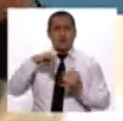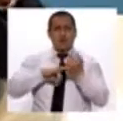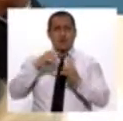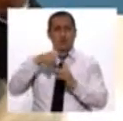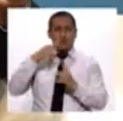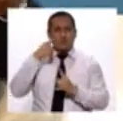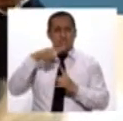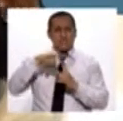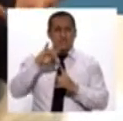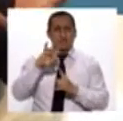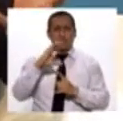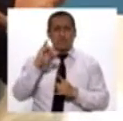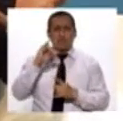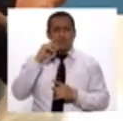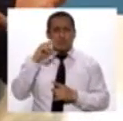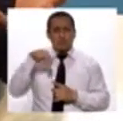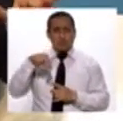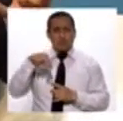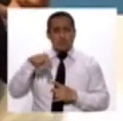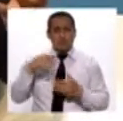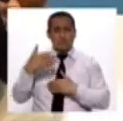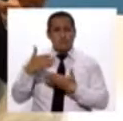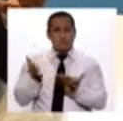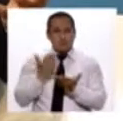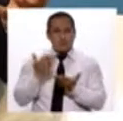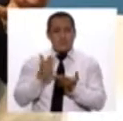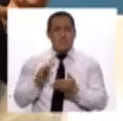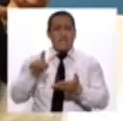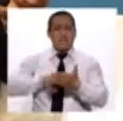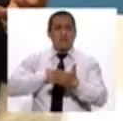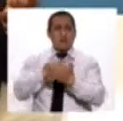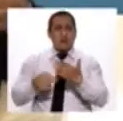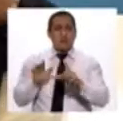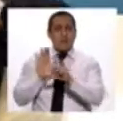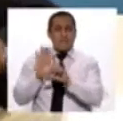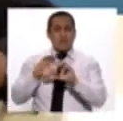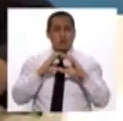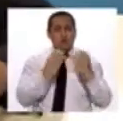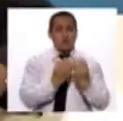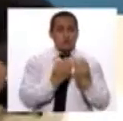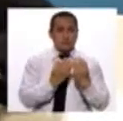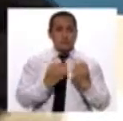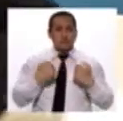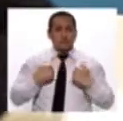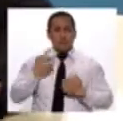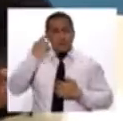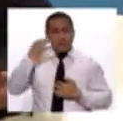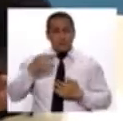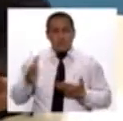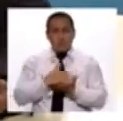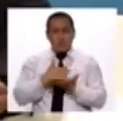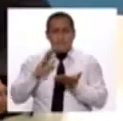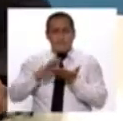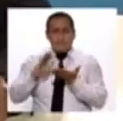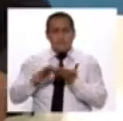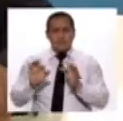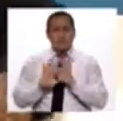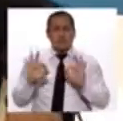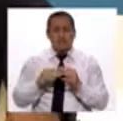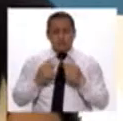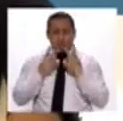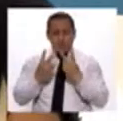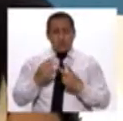tanto imponer su interpretación de la Constitución y deponer una ley del Congreso. Yo encuentro que no hay ninguna autorización para eso.